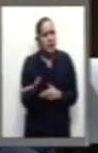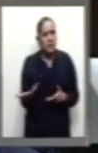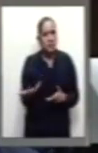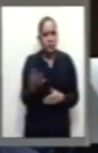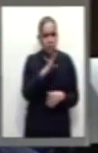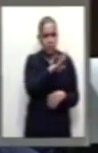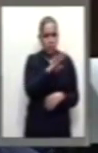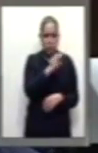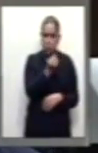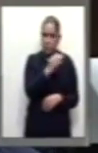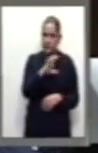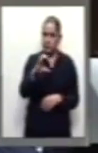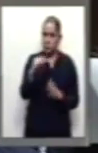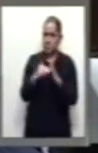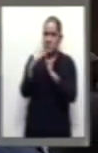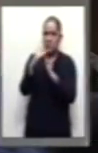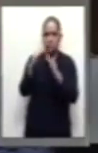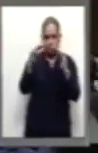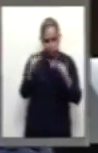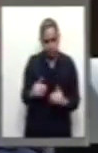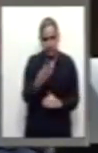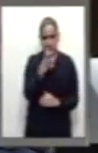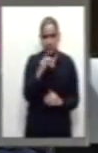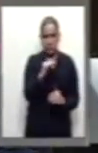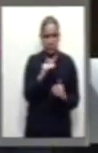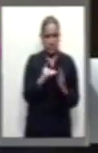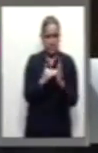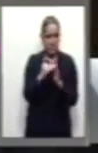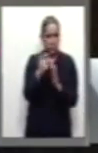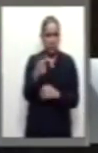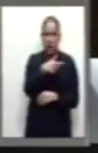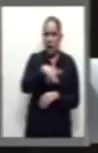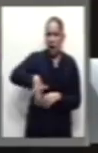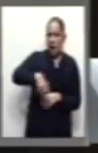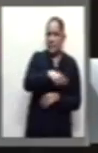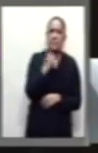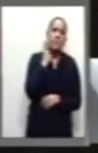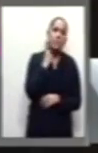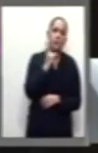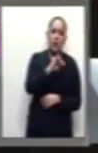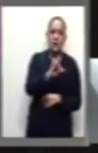el diputado Javier Nava, esta disminución